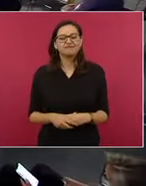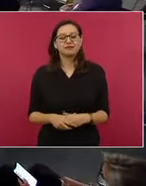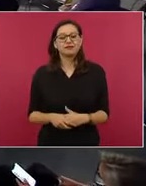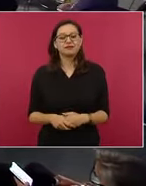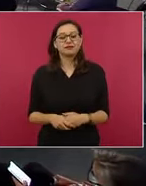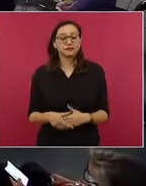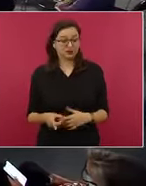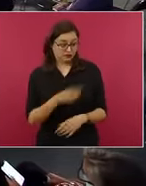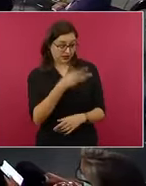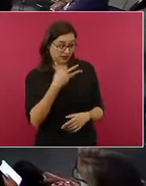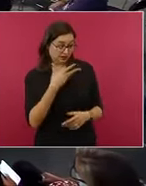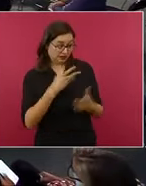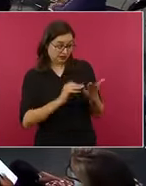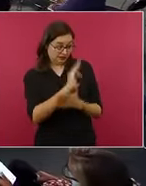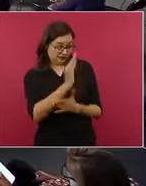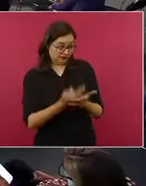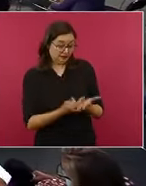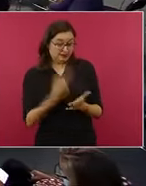la factura, ponla.